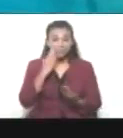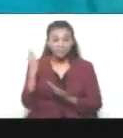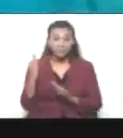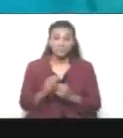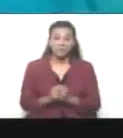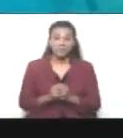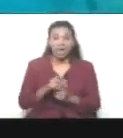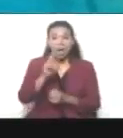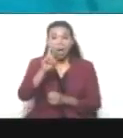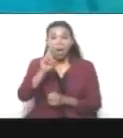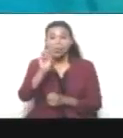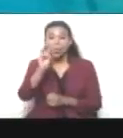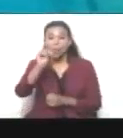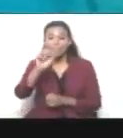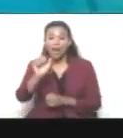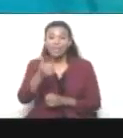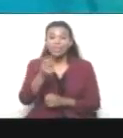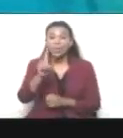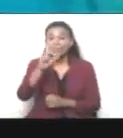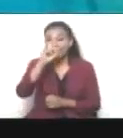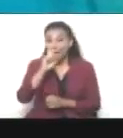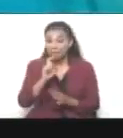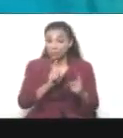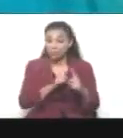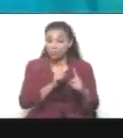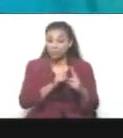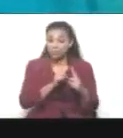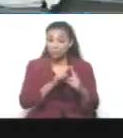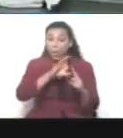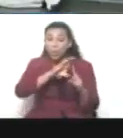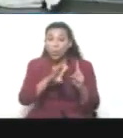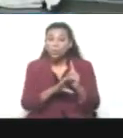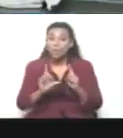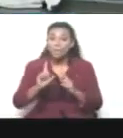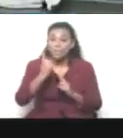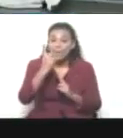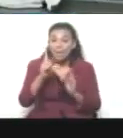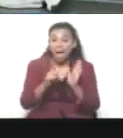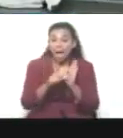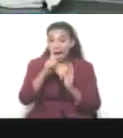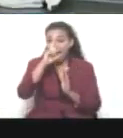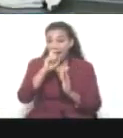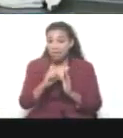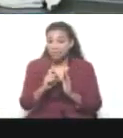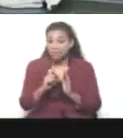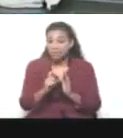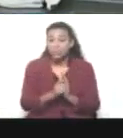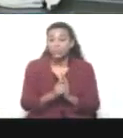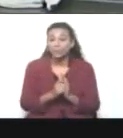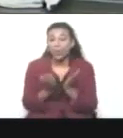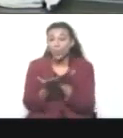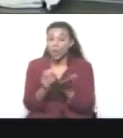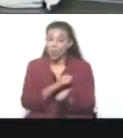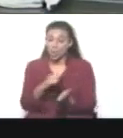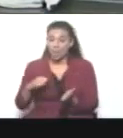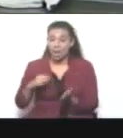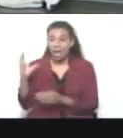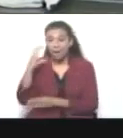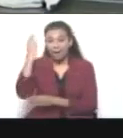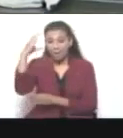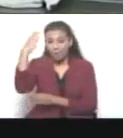Román Ferrer, de 12 años, cursa primer año del Colegio Nuestra Señora del Rosario, en